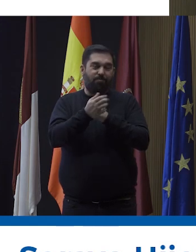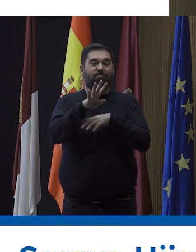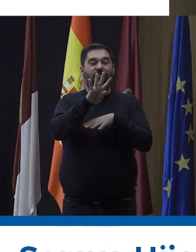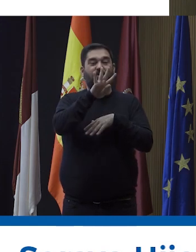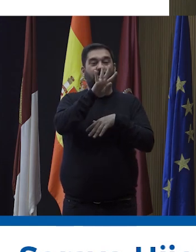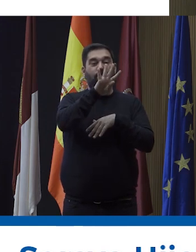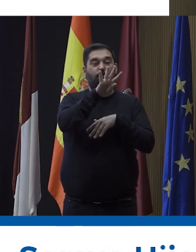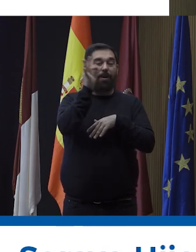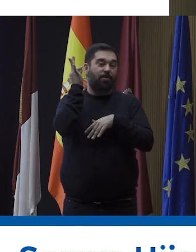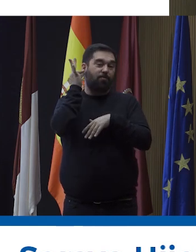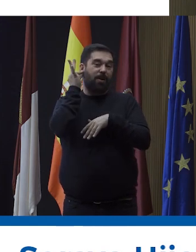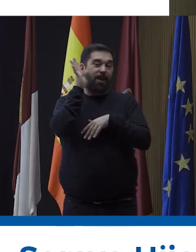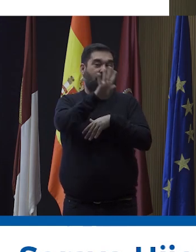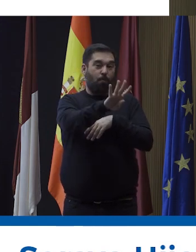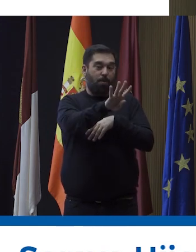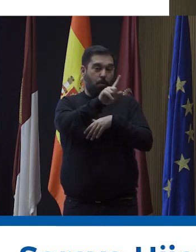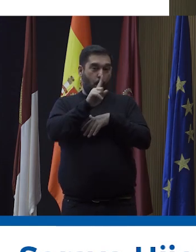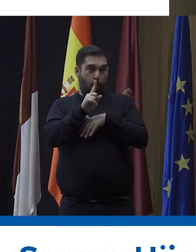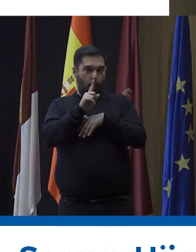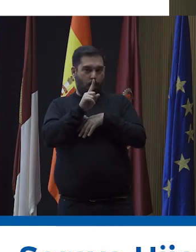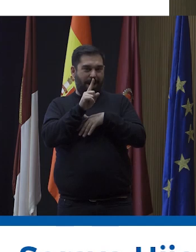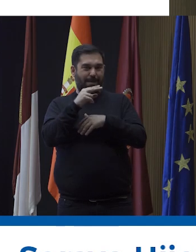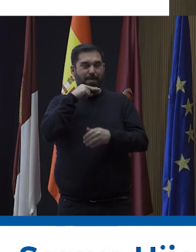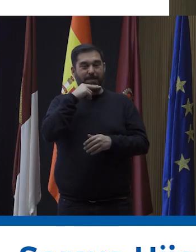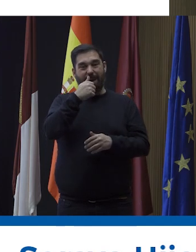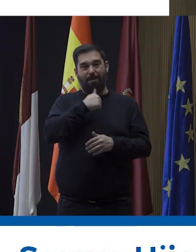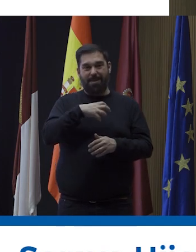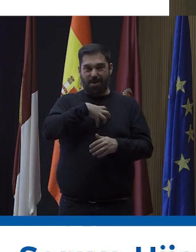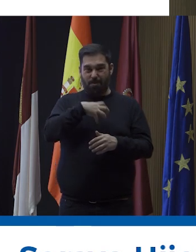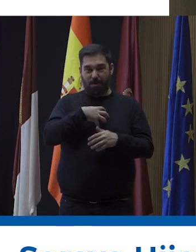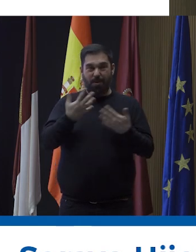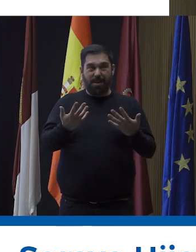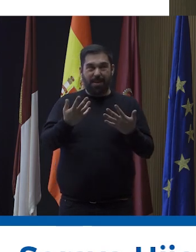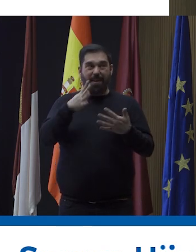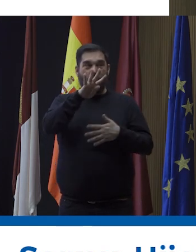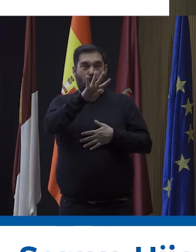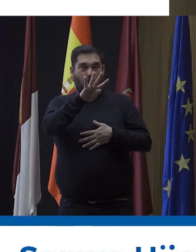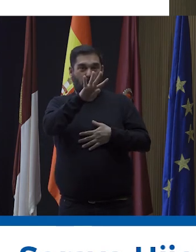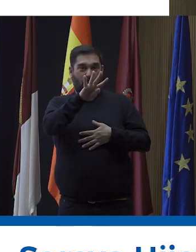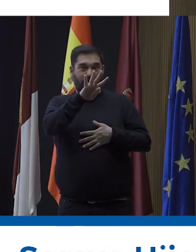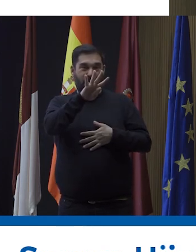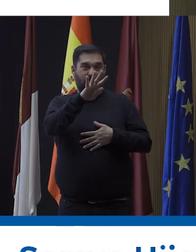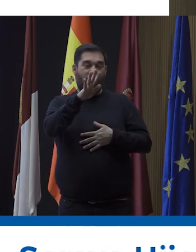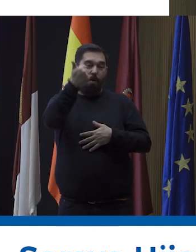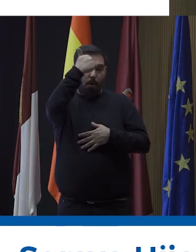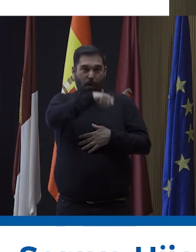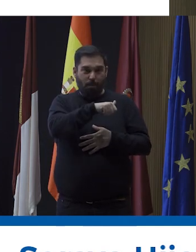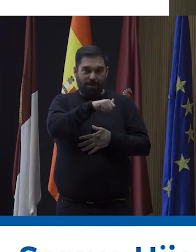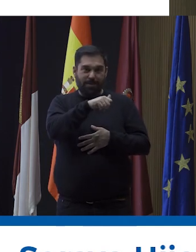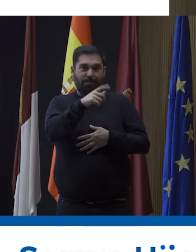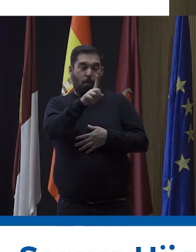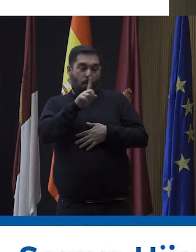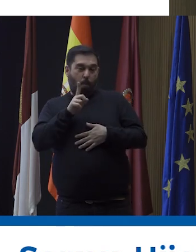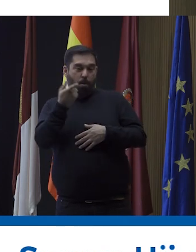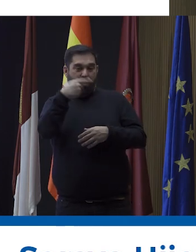35 años, una tiene incontinencia. Y de cada 4 hombres mayores de 40 años, uno también tiene incontinencia. No quiere decir que